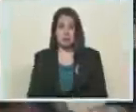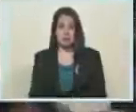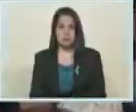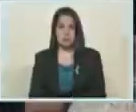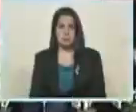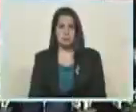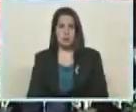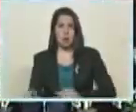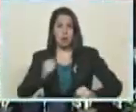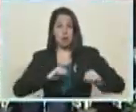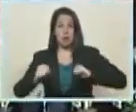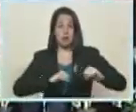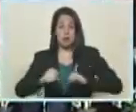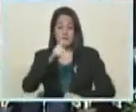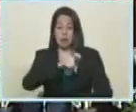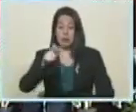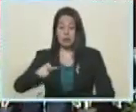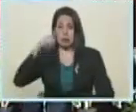Movimiento cívico militar.